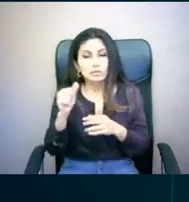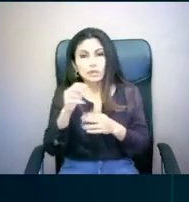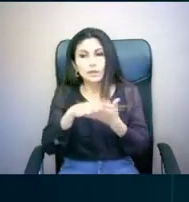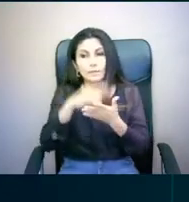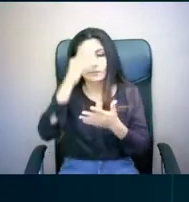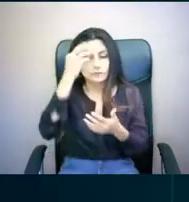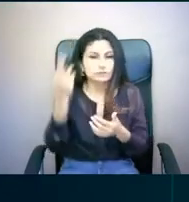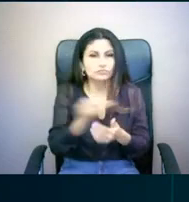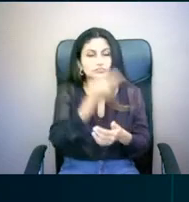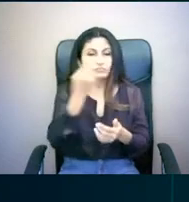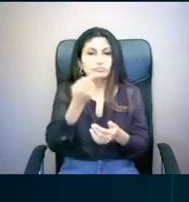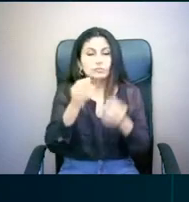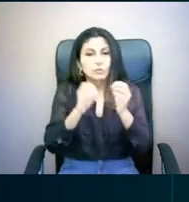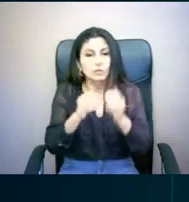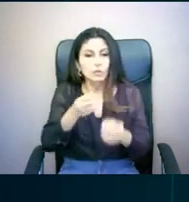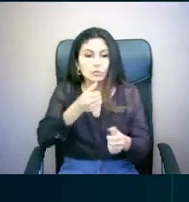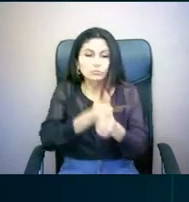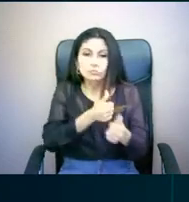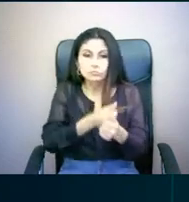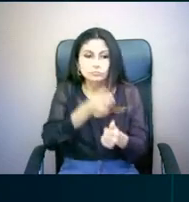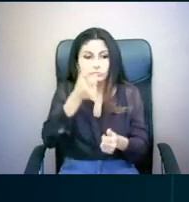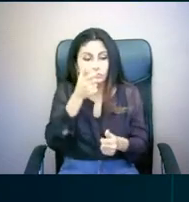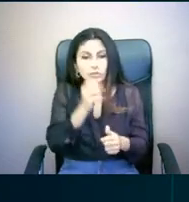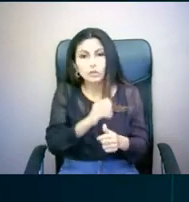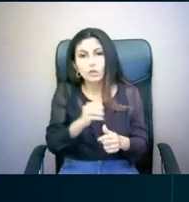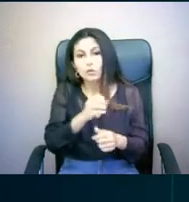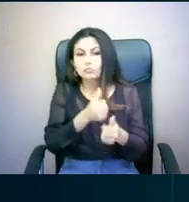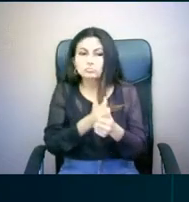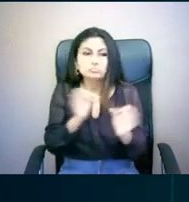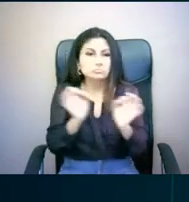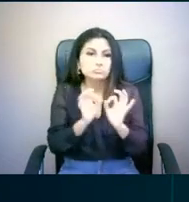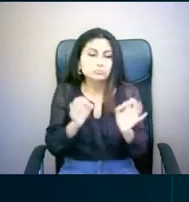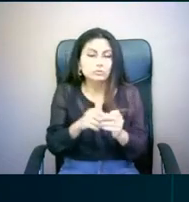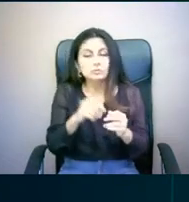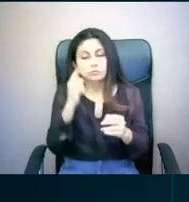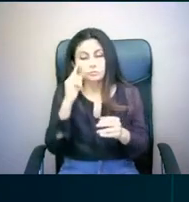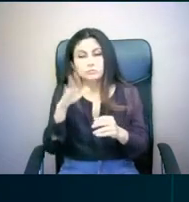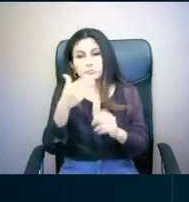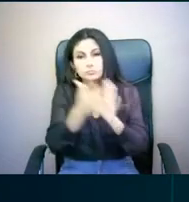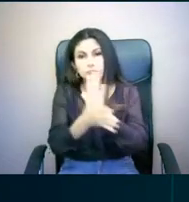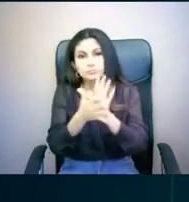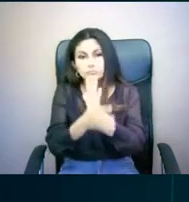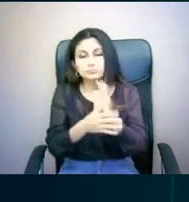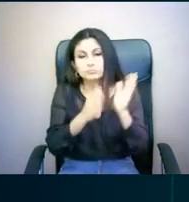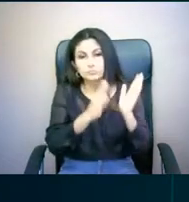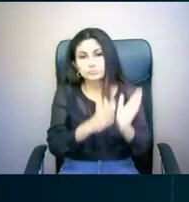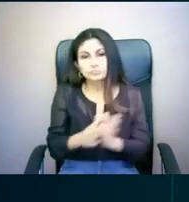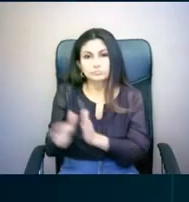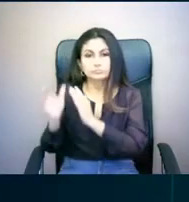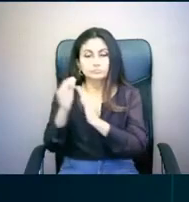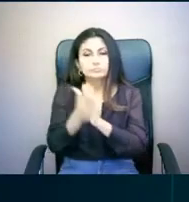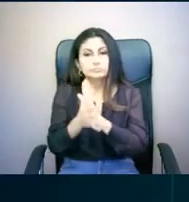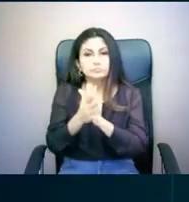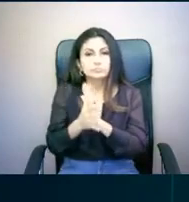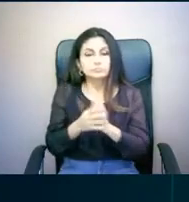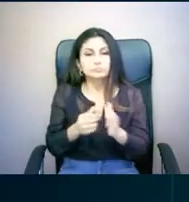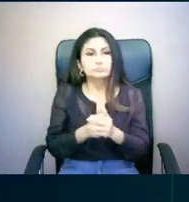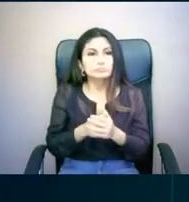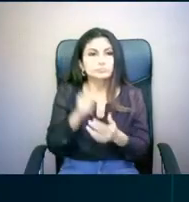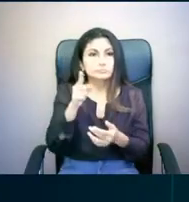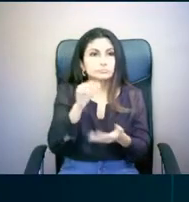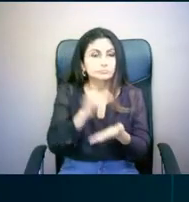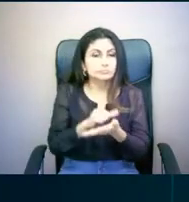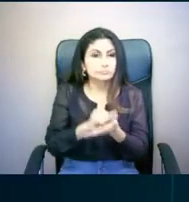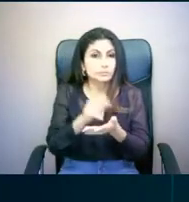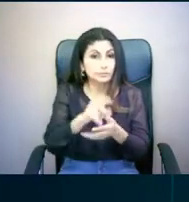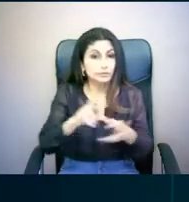reforzado, supervisado o no supervisado. Bueno, ya les iré pues contando un poquitico de esto mientras la presentación se va dando. Y aquí entonces podemos ver un